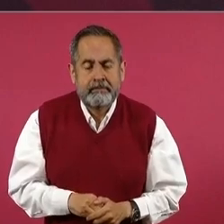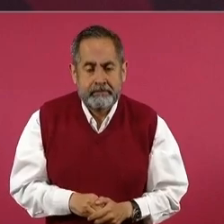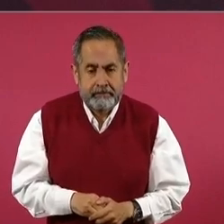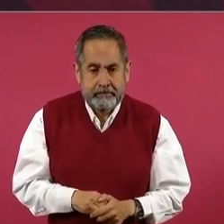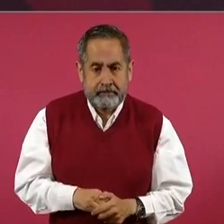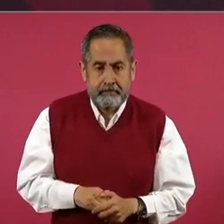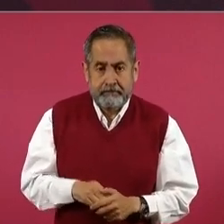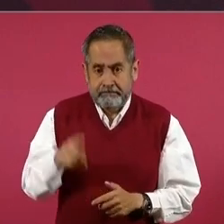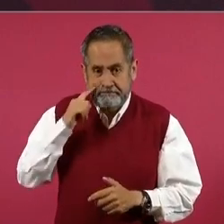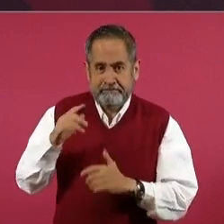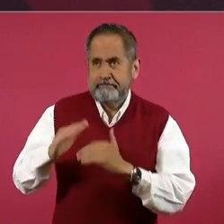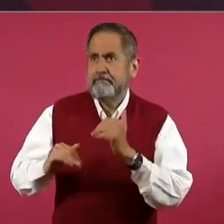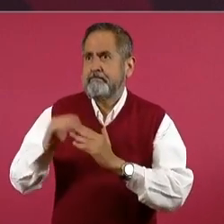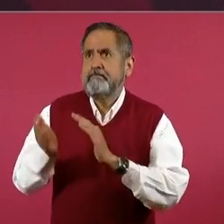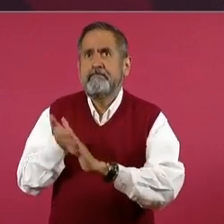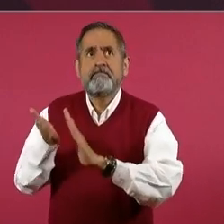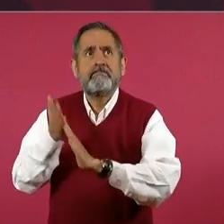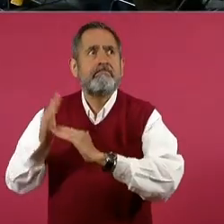de la construcción.